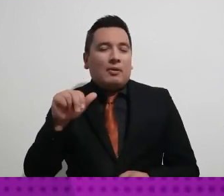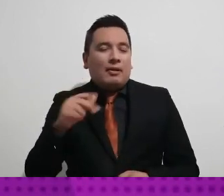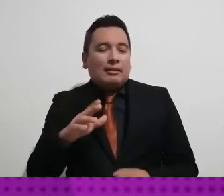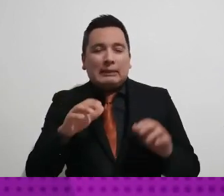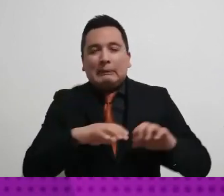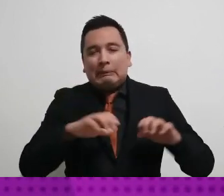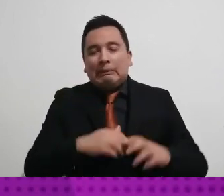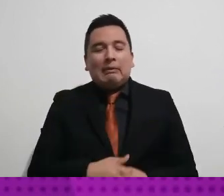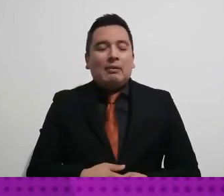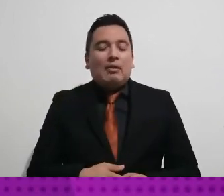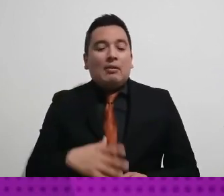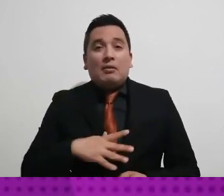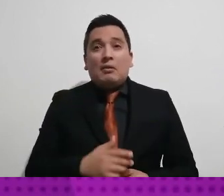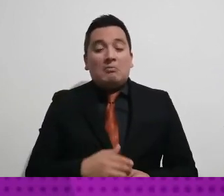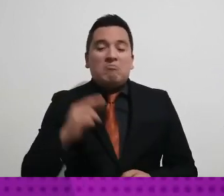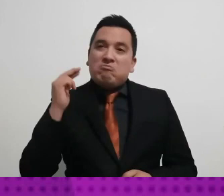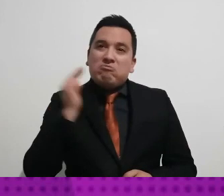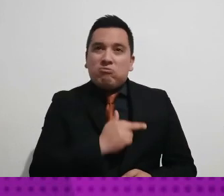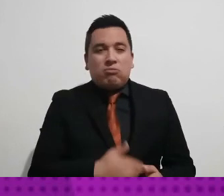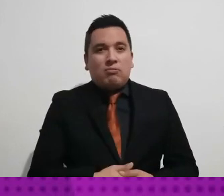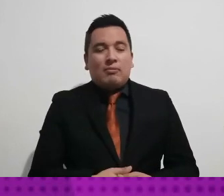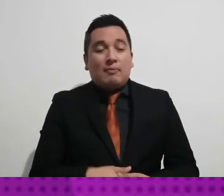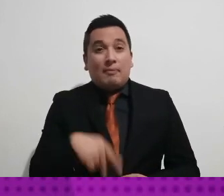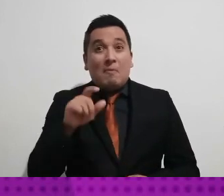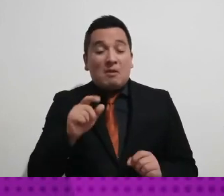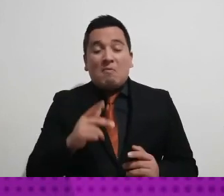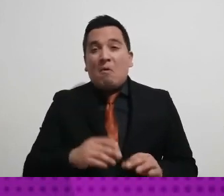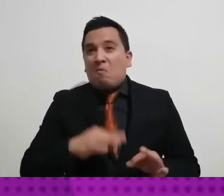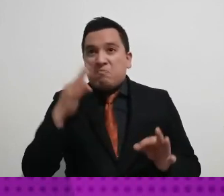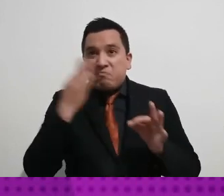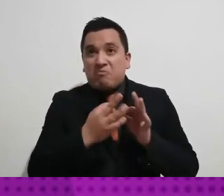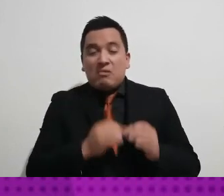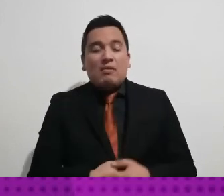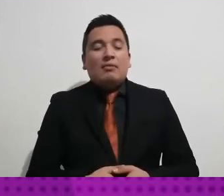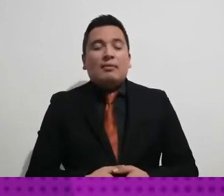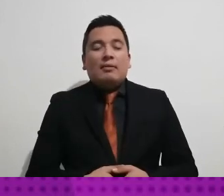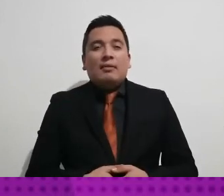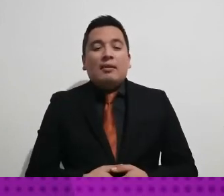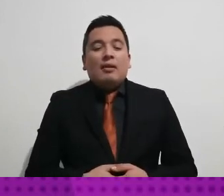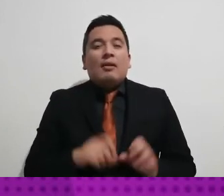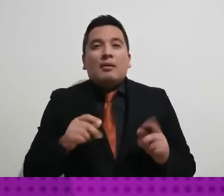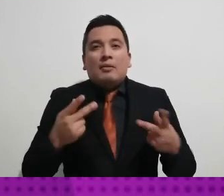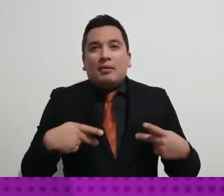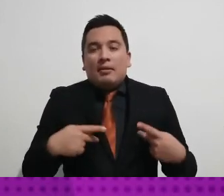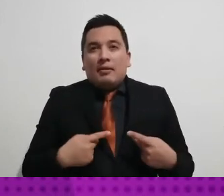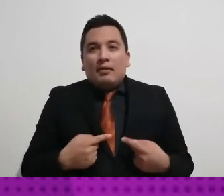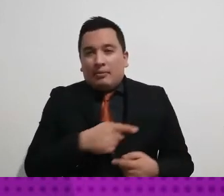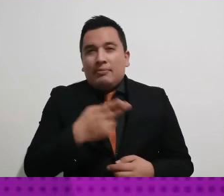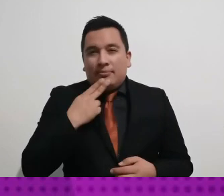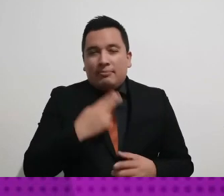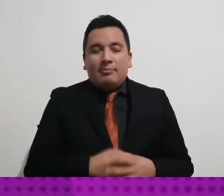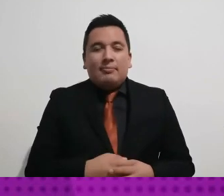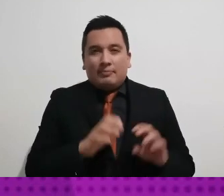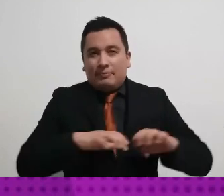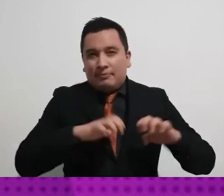casilla de urna electrónica. Los resultados fueron rápidos, pero también fueron precisos y además la ciudadanía